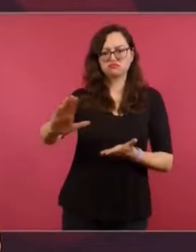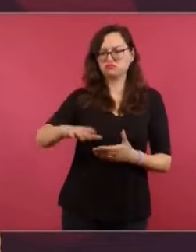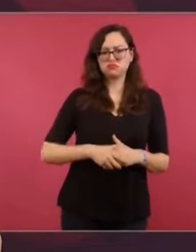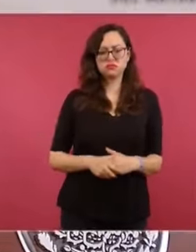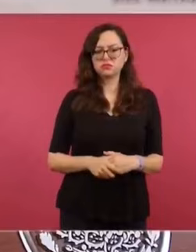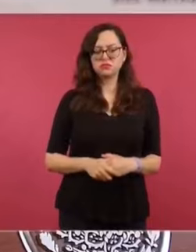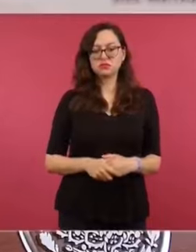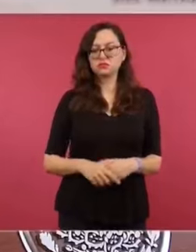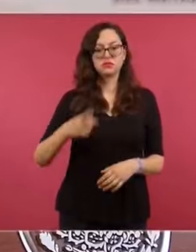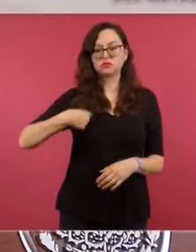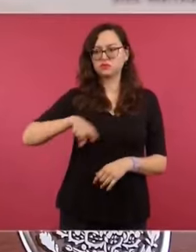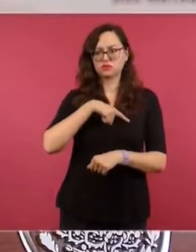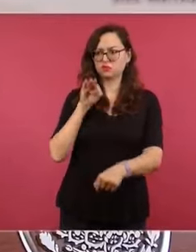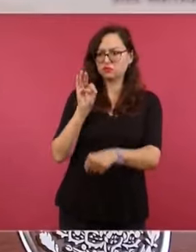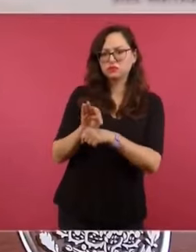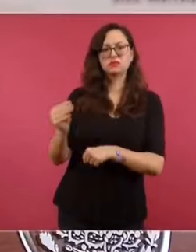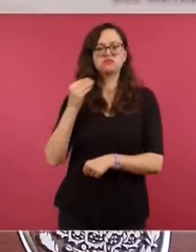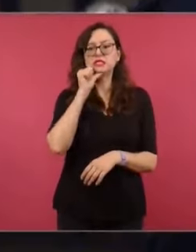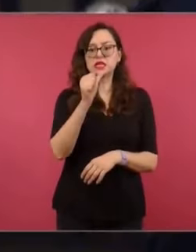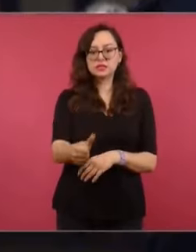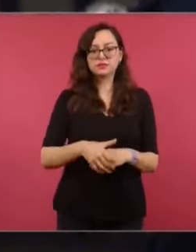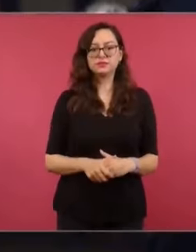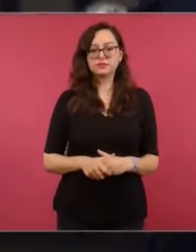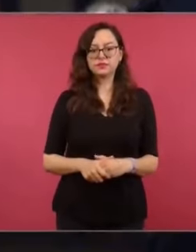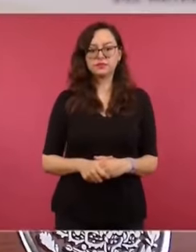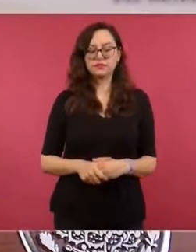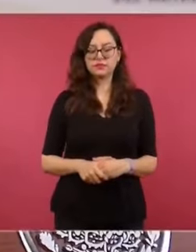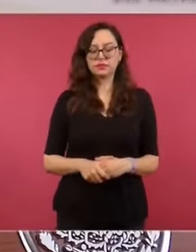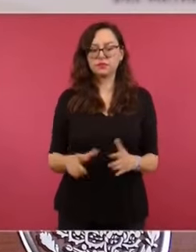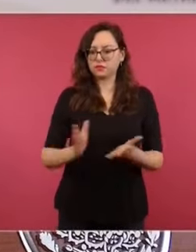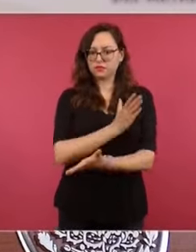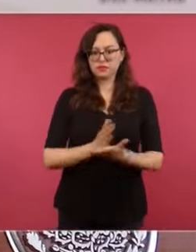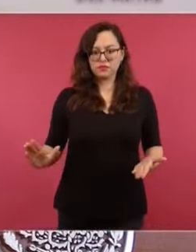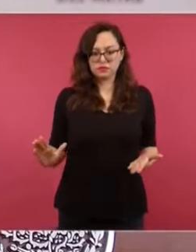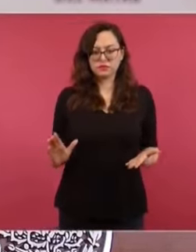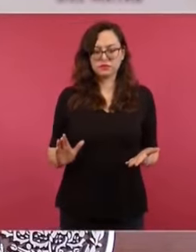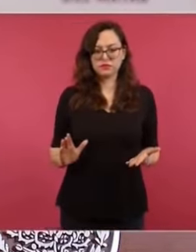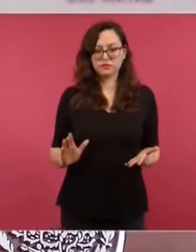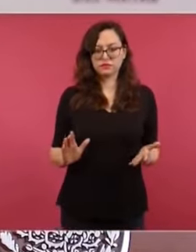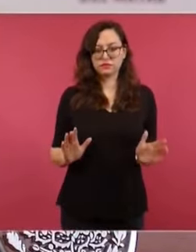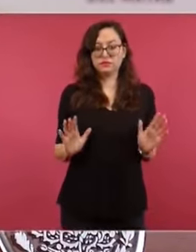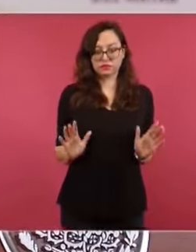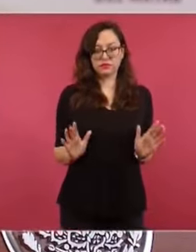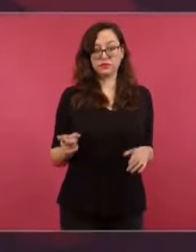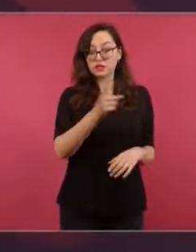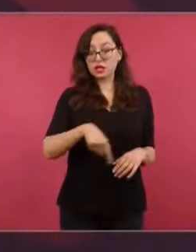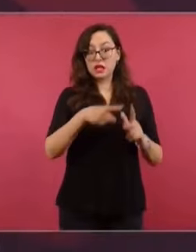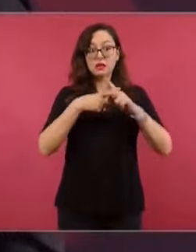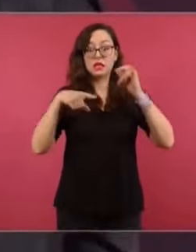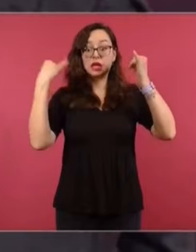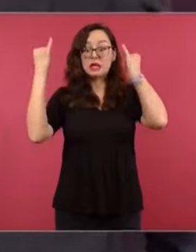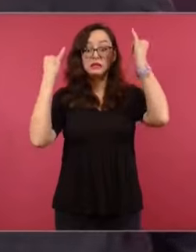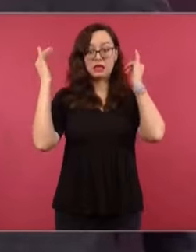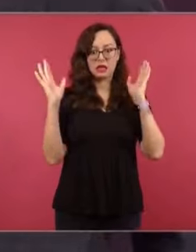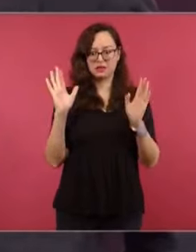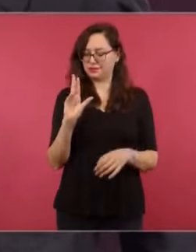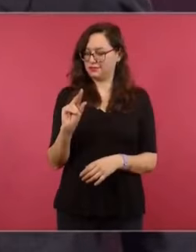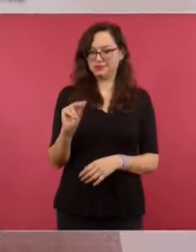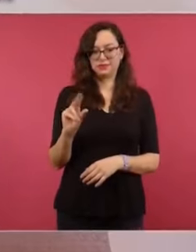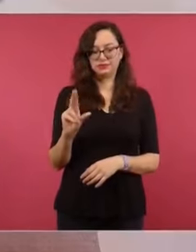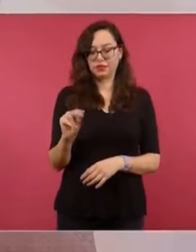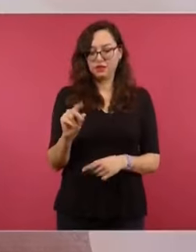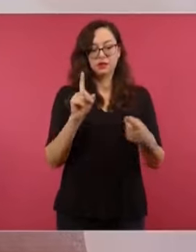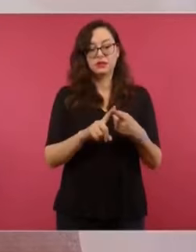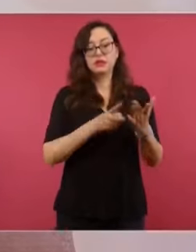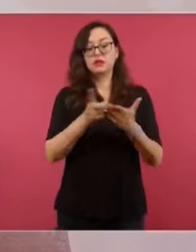nosotros no protegemos a nadie para que ni los pseudo defensores de Derechos Humanos ni